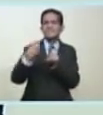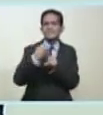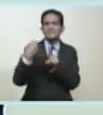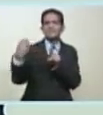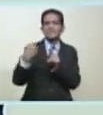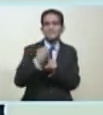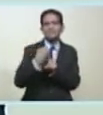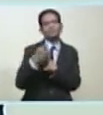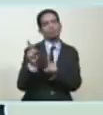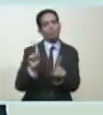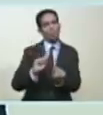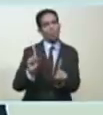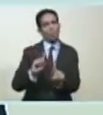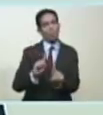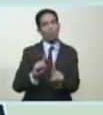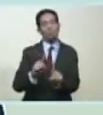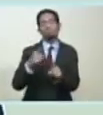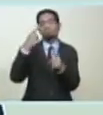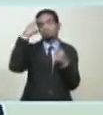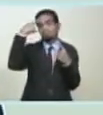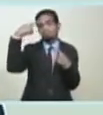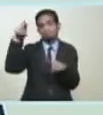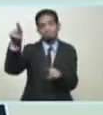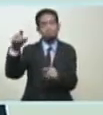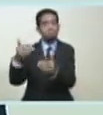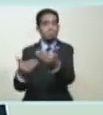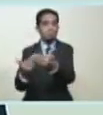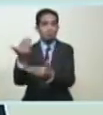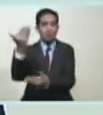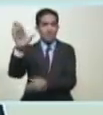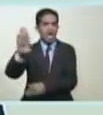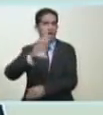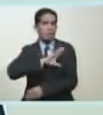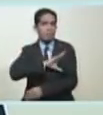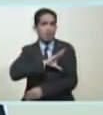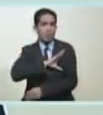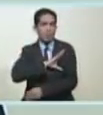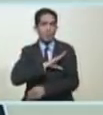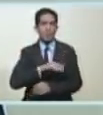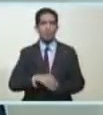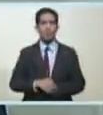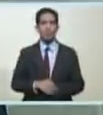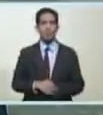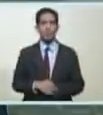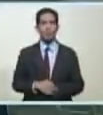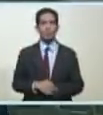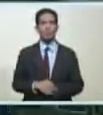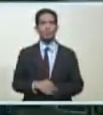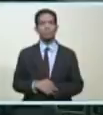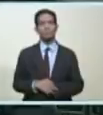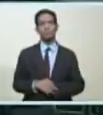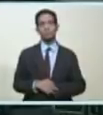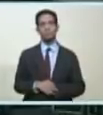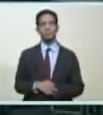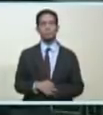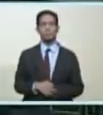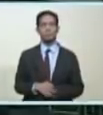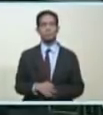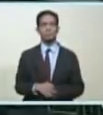amenaza. Allá ustedes con su modelo, con su protocolo, con su guión